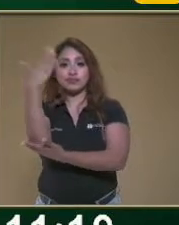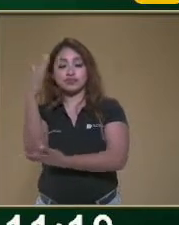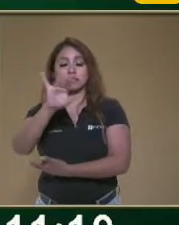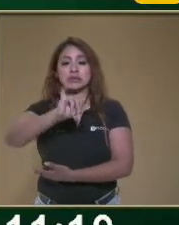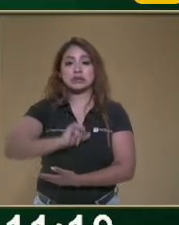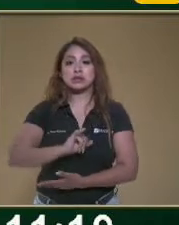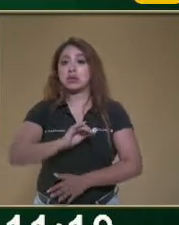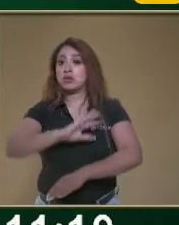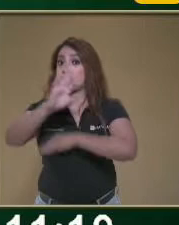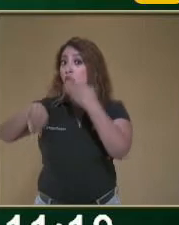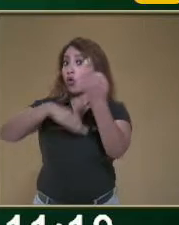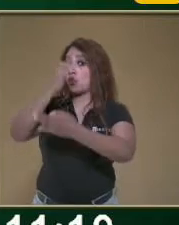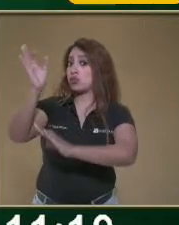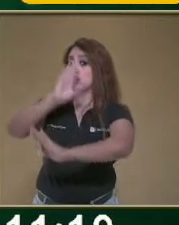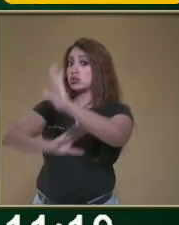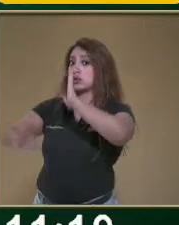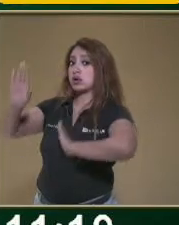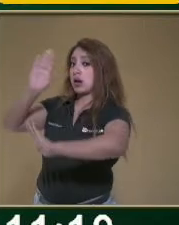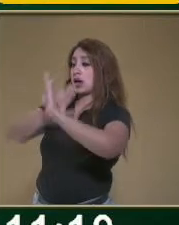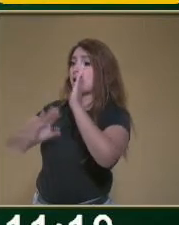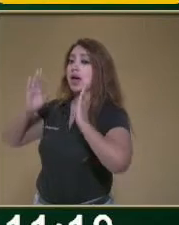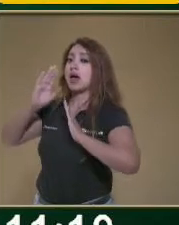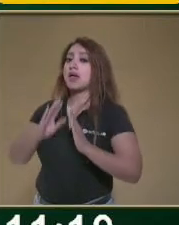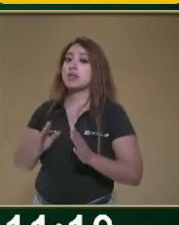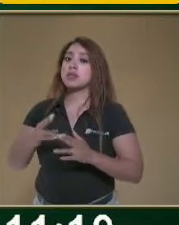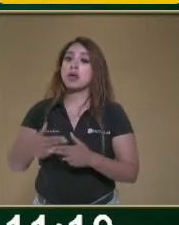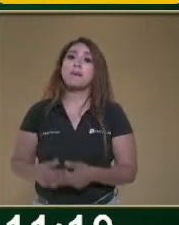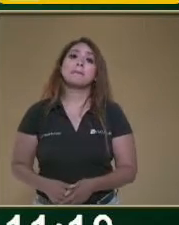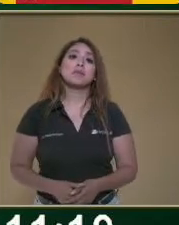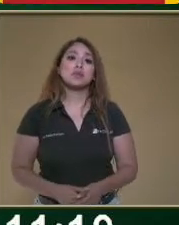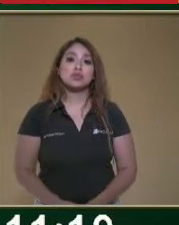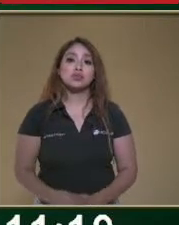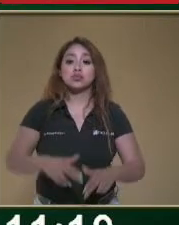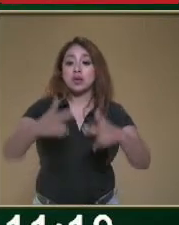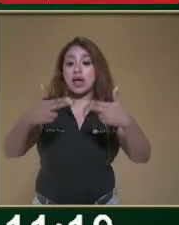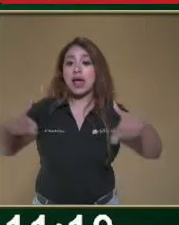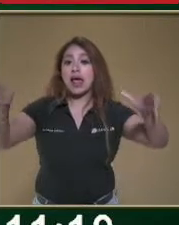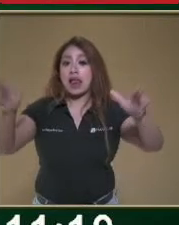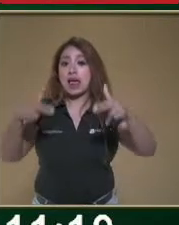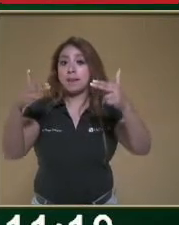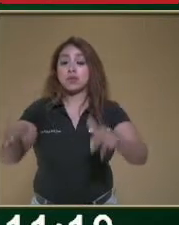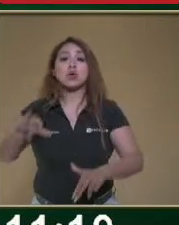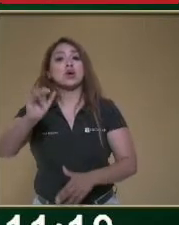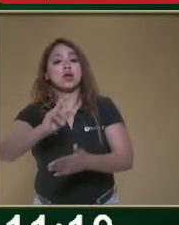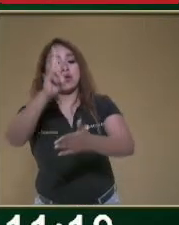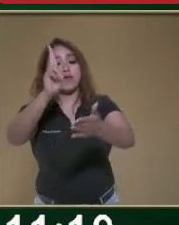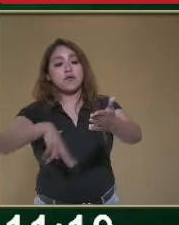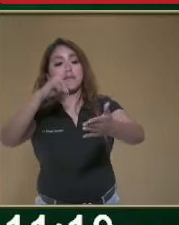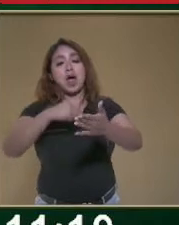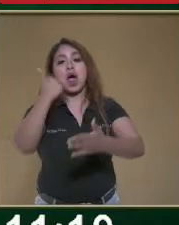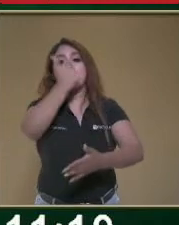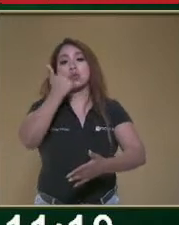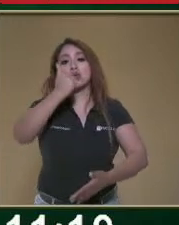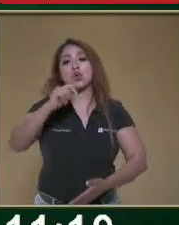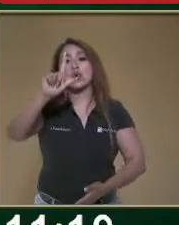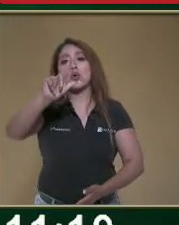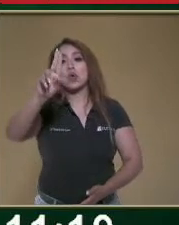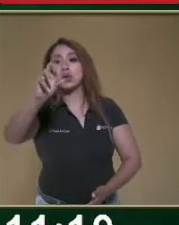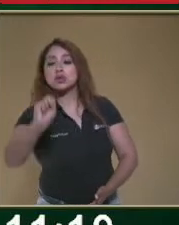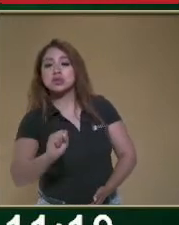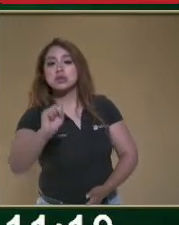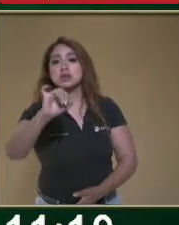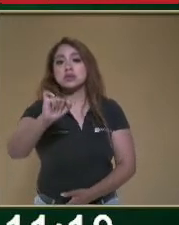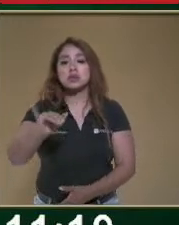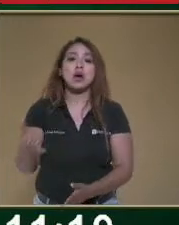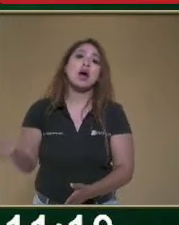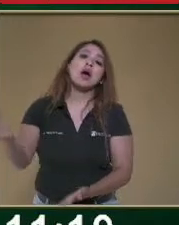muy fuerte el himno nacional y lo firma el alumno Luis. Siguiente día, hoy